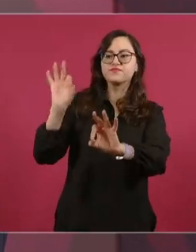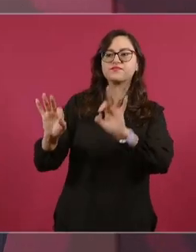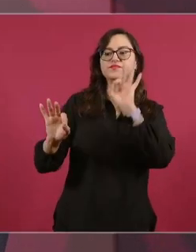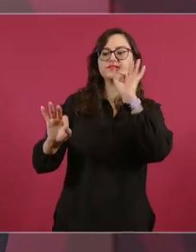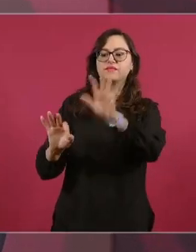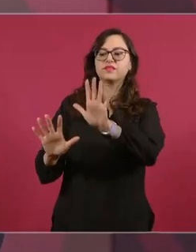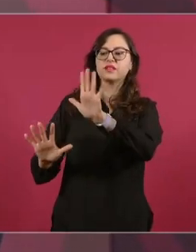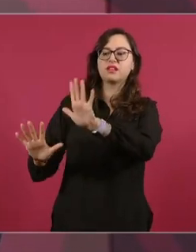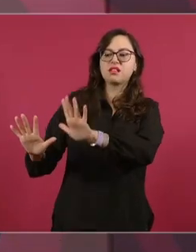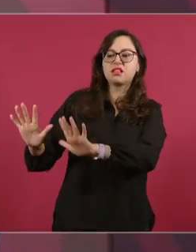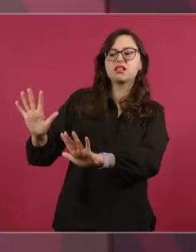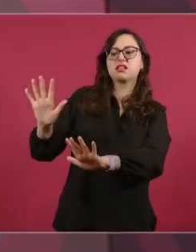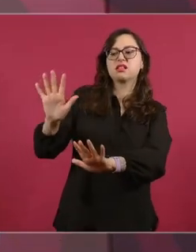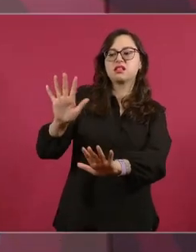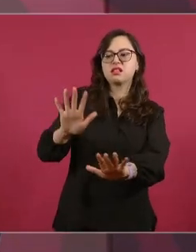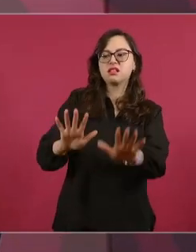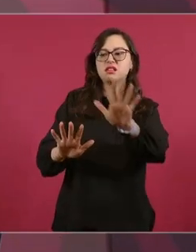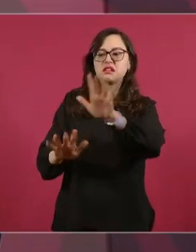manipulando